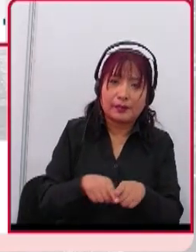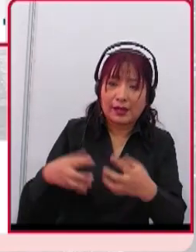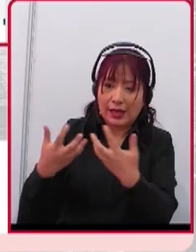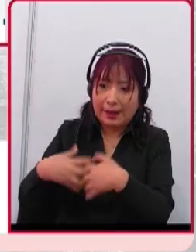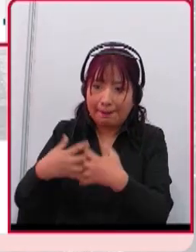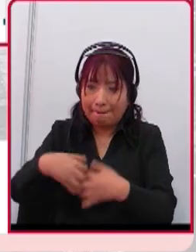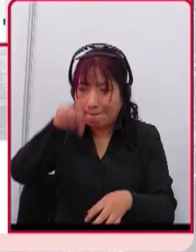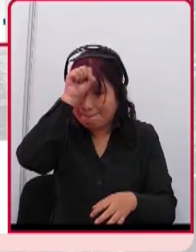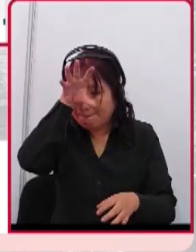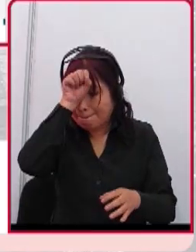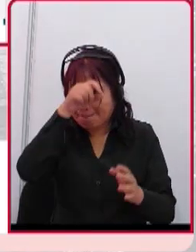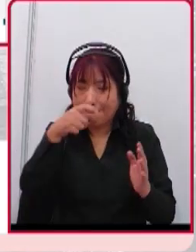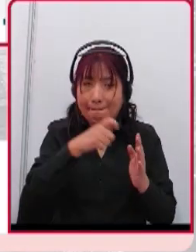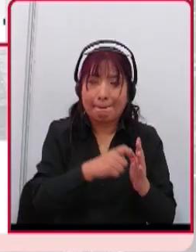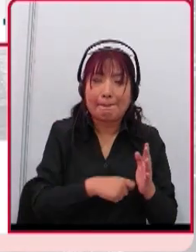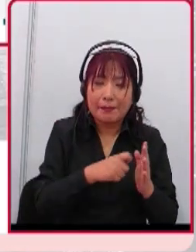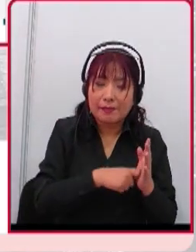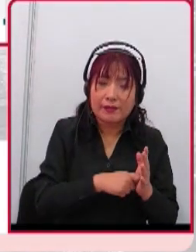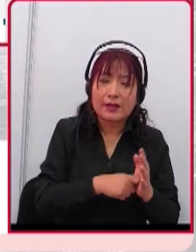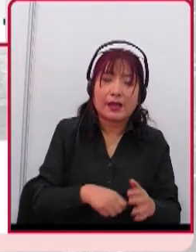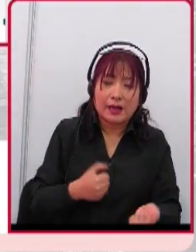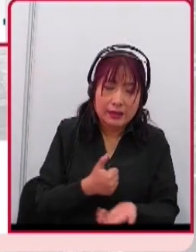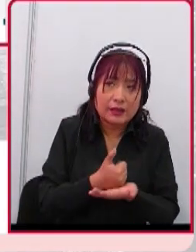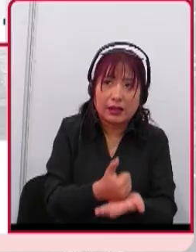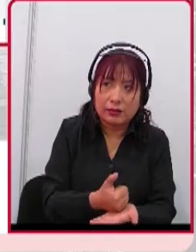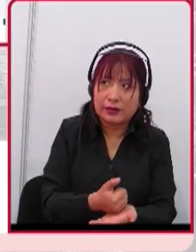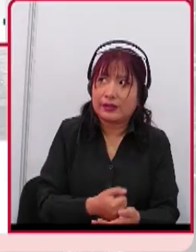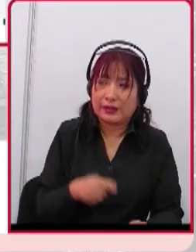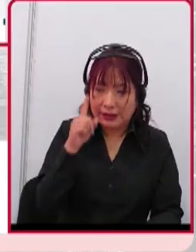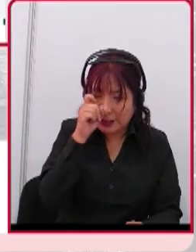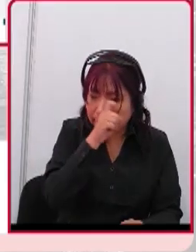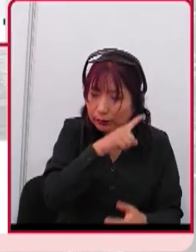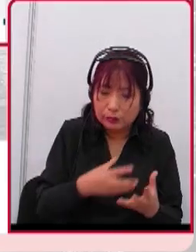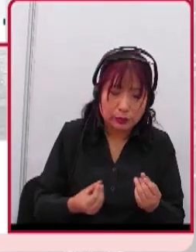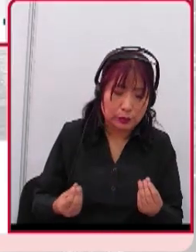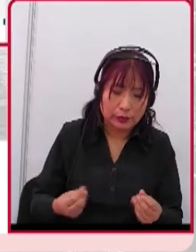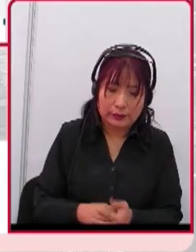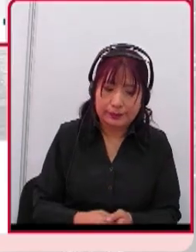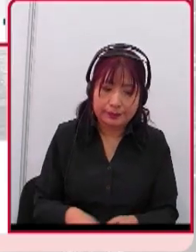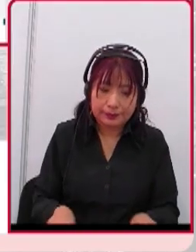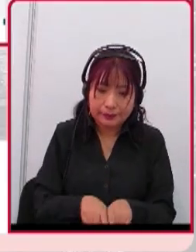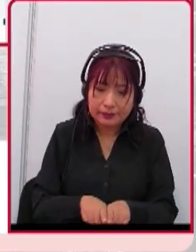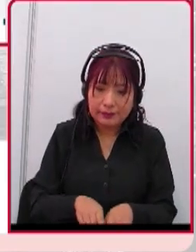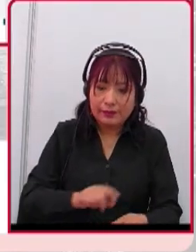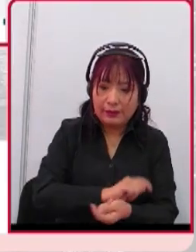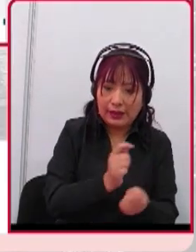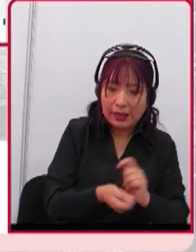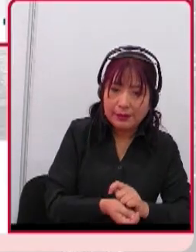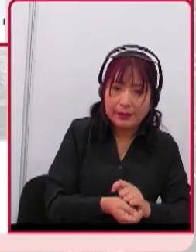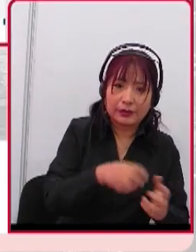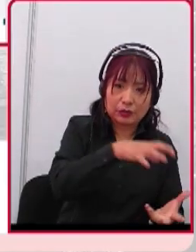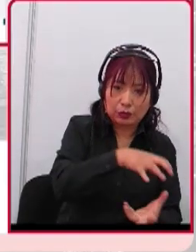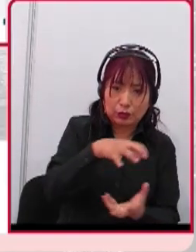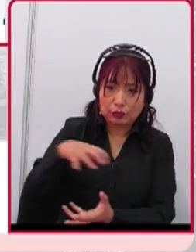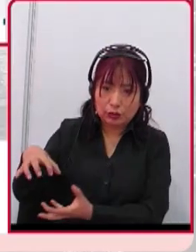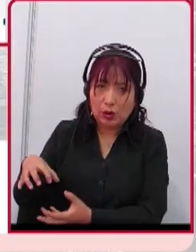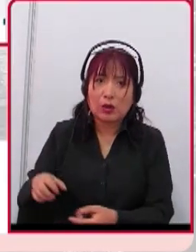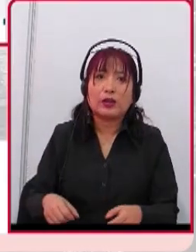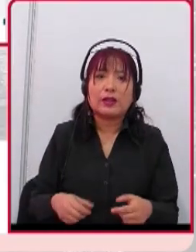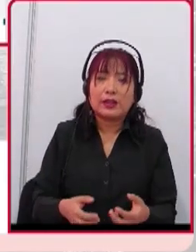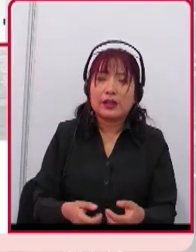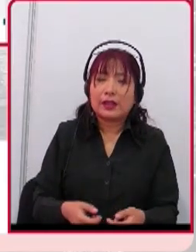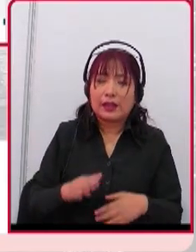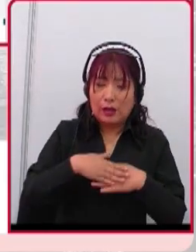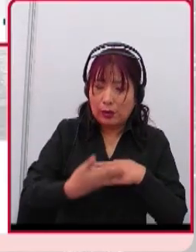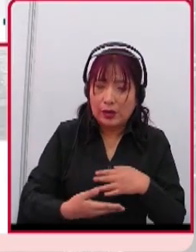mineras. Ahora, en transferencia de recursos, que viene producto de la recaudación justamente, luego